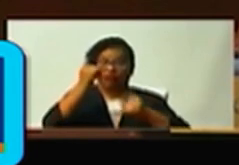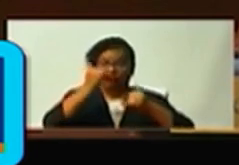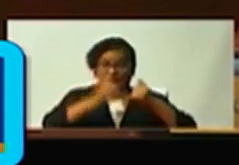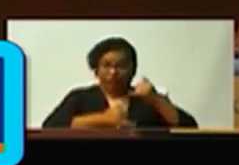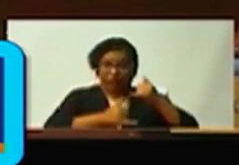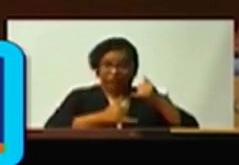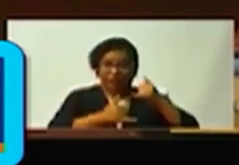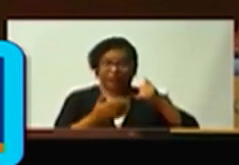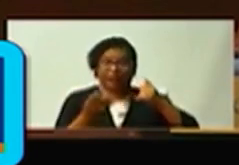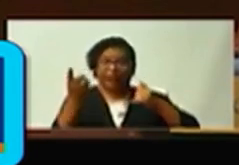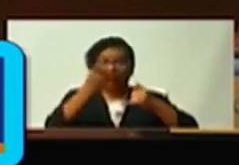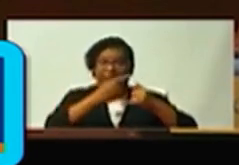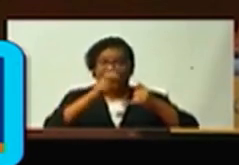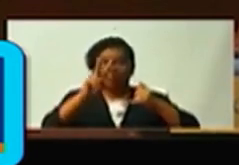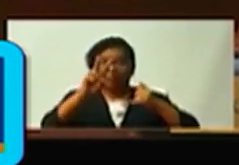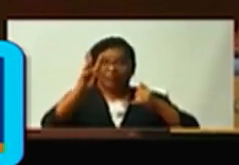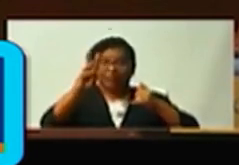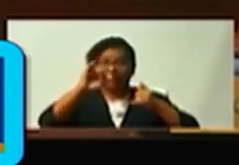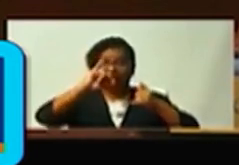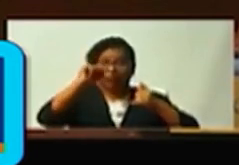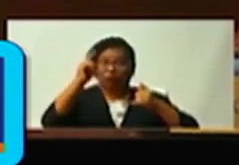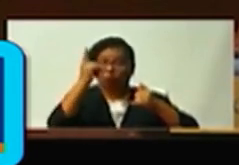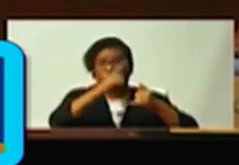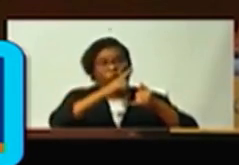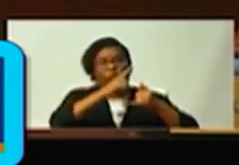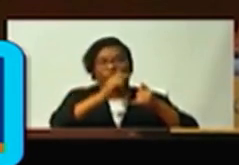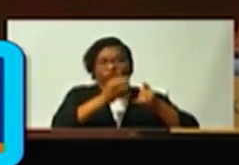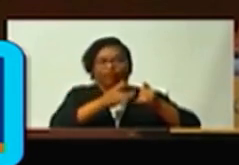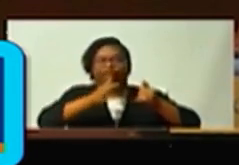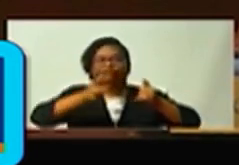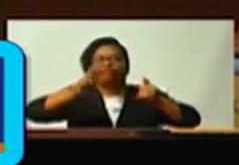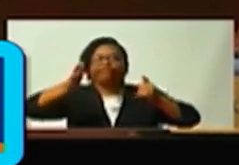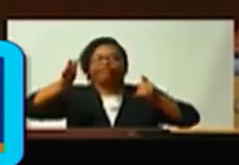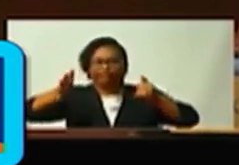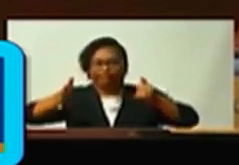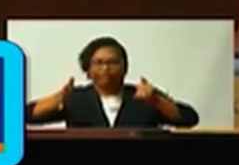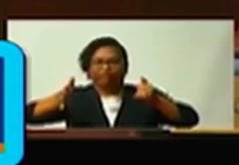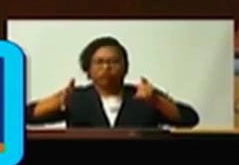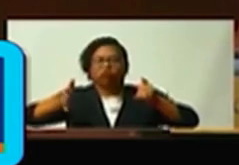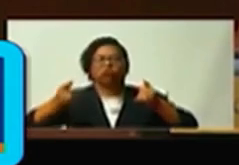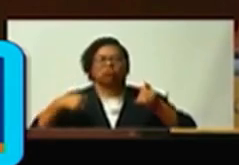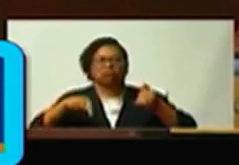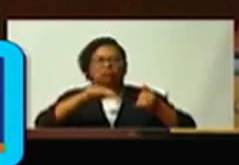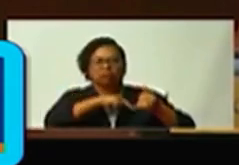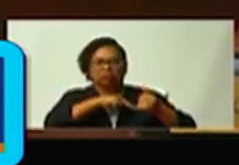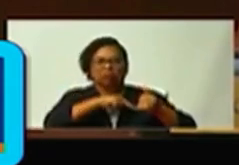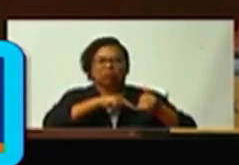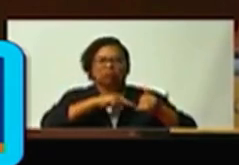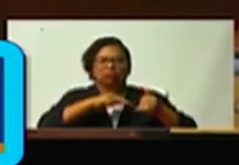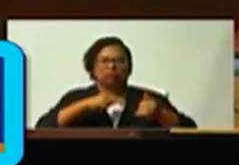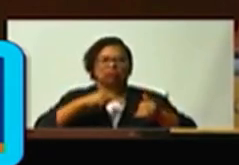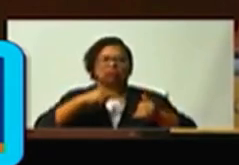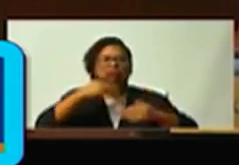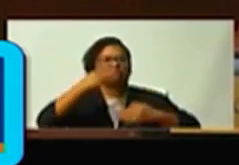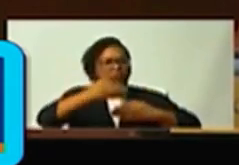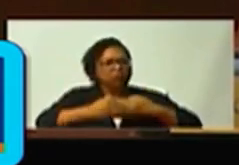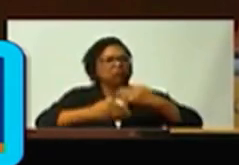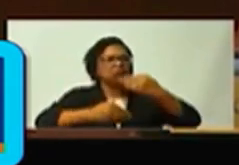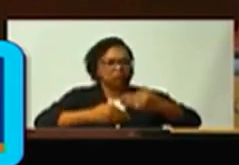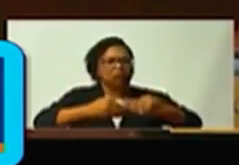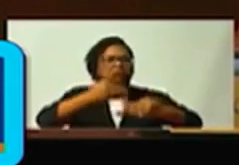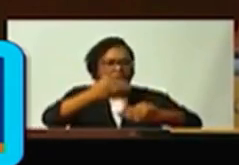legislativo. Hemos avanzado muy bien, pero esperamos que este